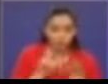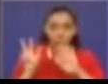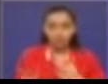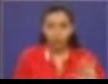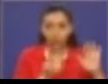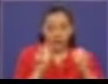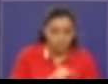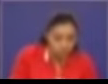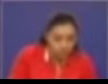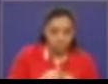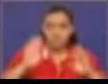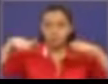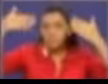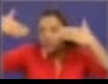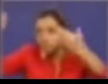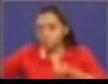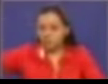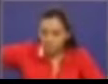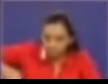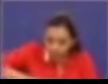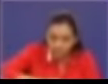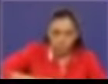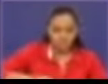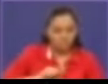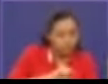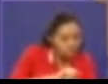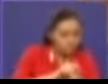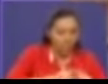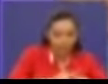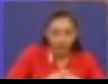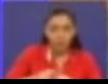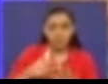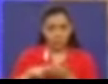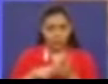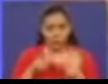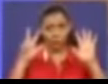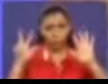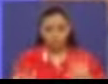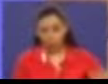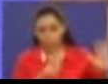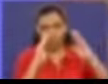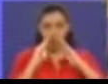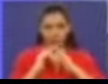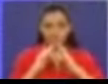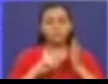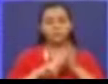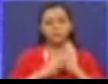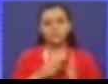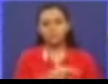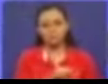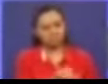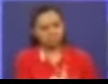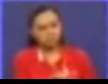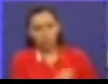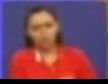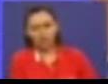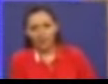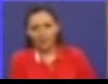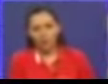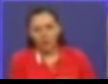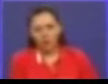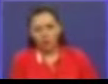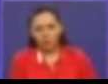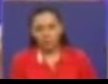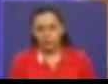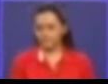inactiva. ¿Se imagina? O sea, un ama de casa es inactiva de acuerdo a las categorías capitalistas mercantilistas. Todo